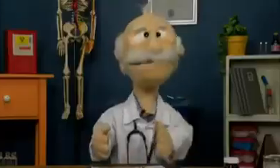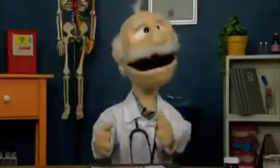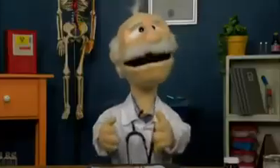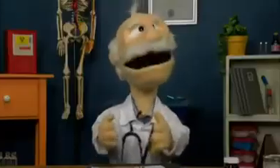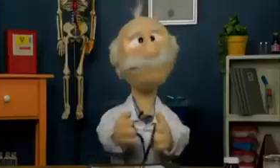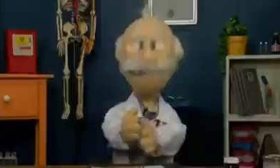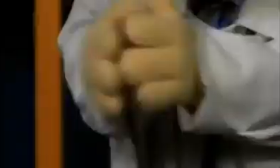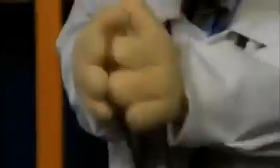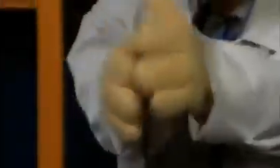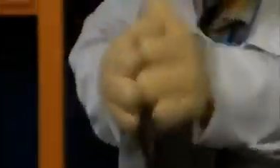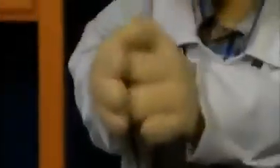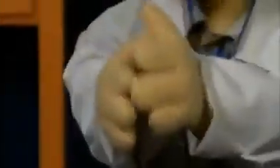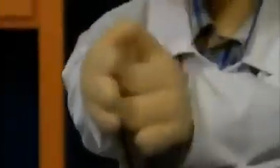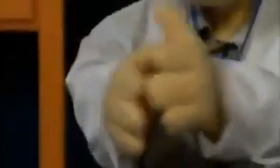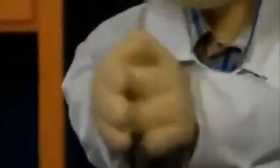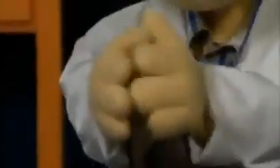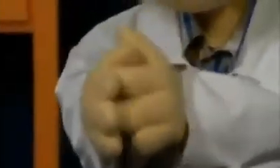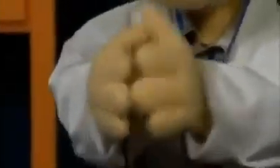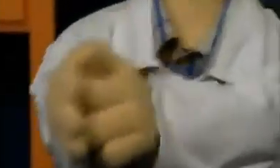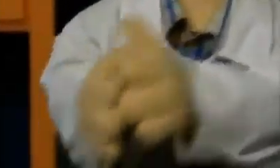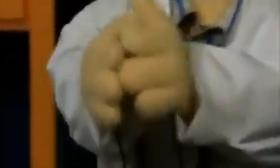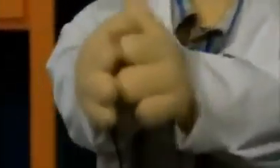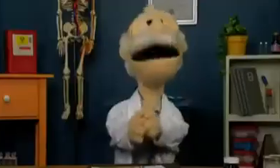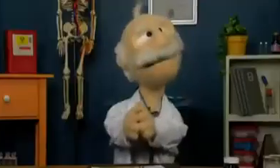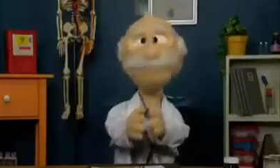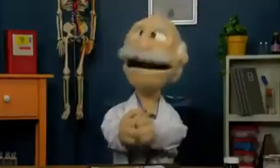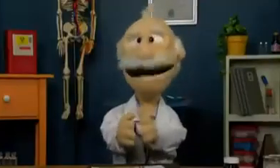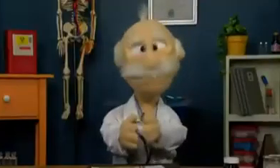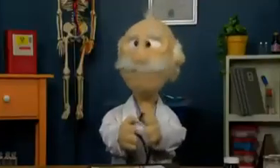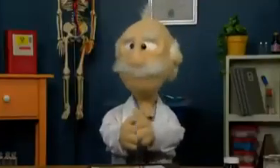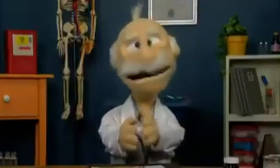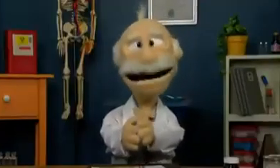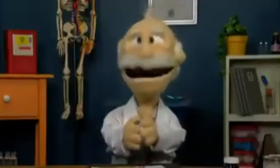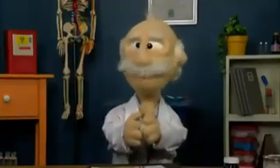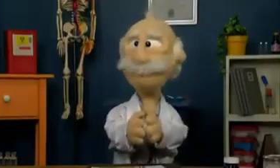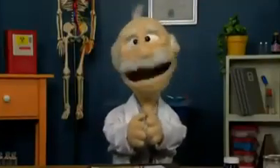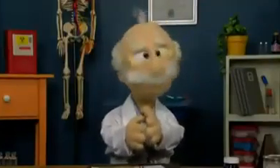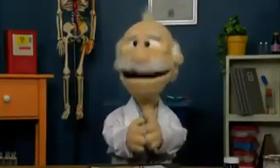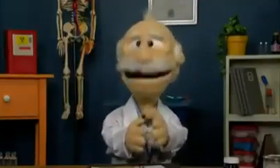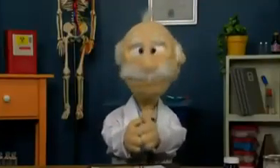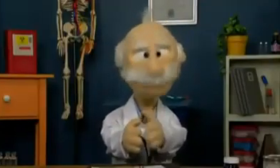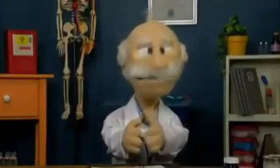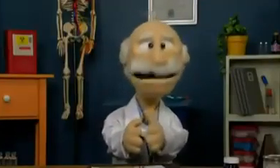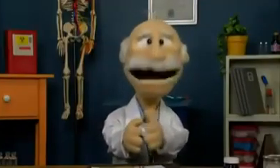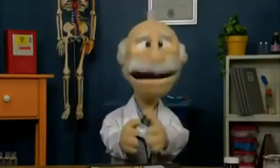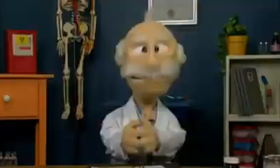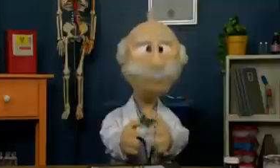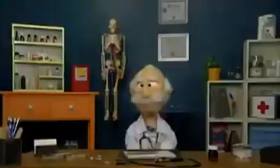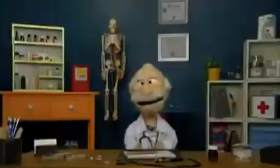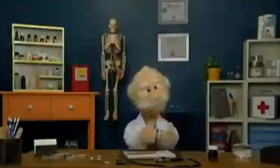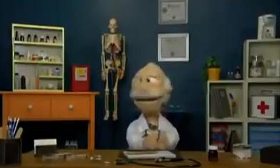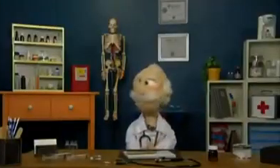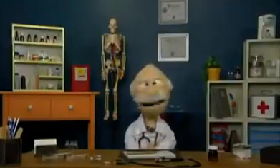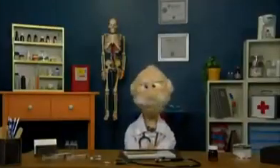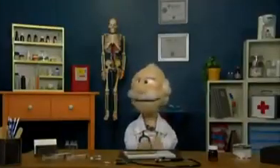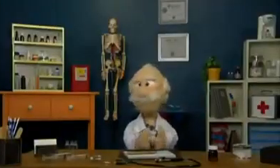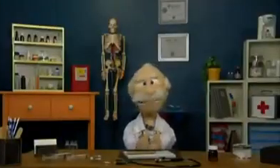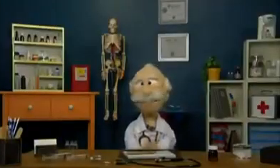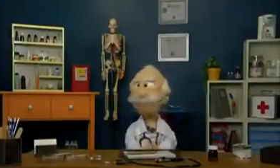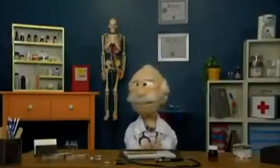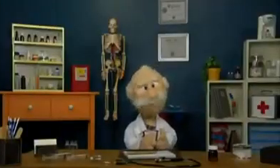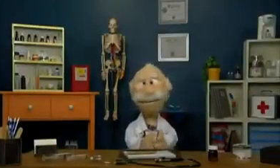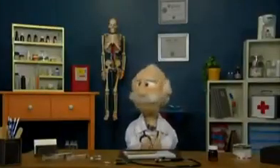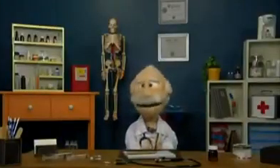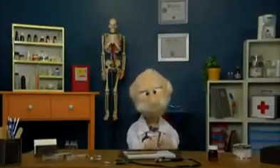Recuerden, lavarse las manos constantemente y estar en un lugar limpio ayuda a que no aparezcan. Y taparse la boca